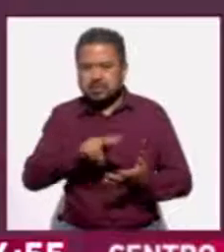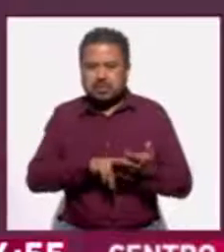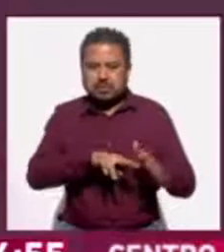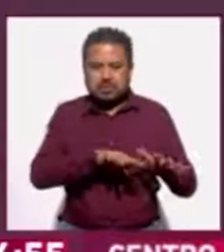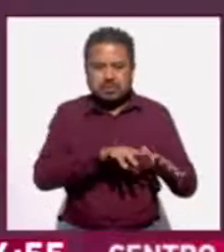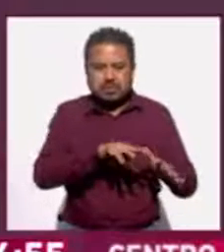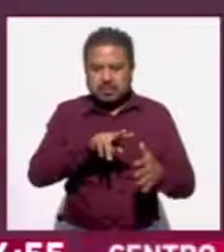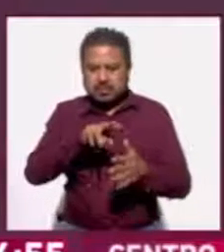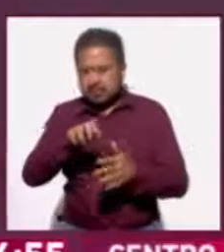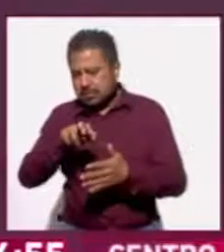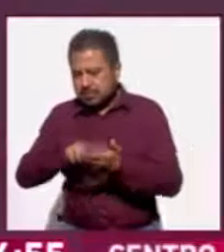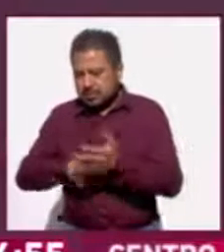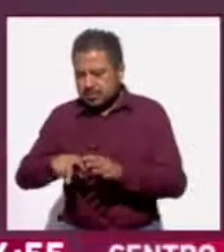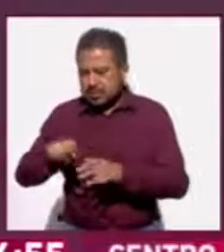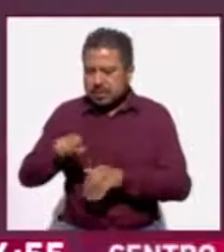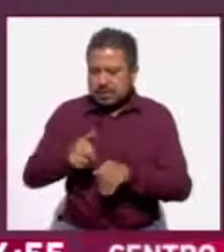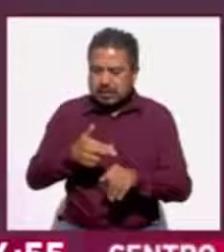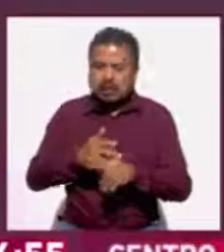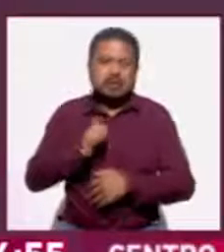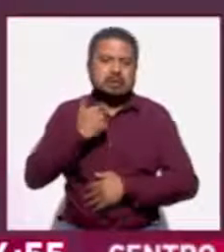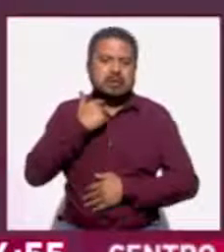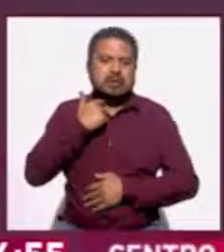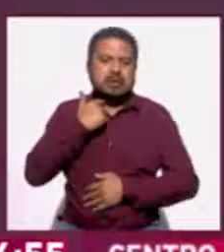febrero del 20, el exsecretario